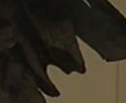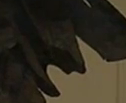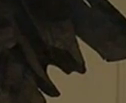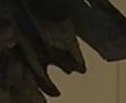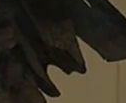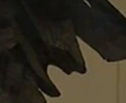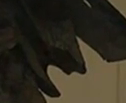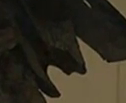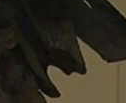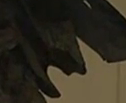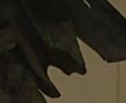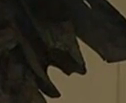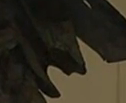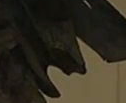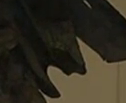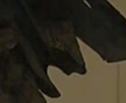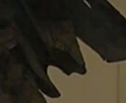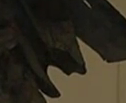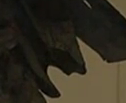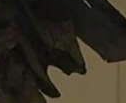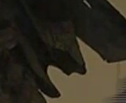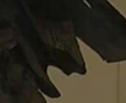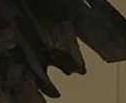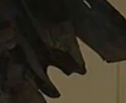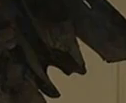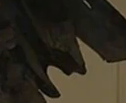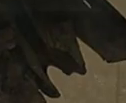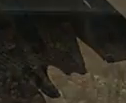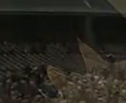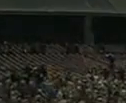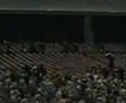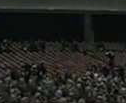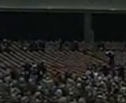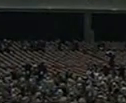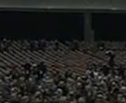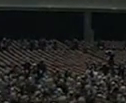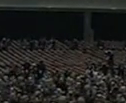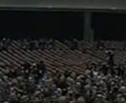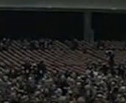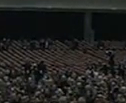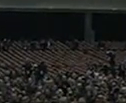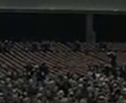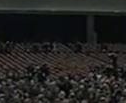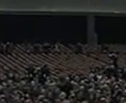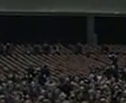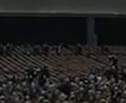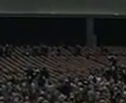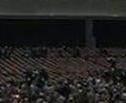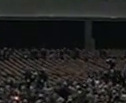Otros no son creyentes. De corazón doy esta bendición en silencio a cada uno de